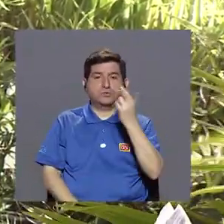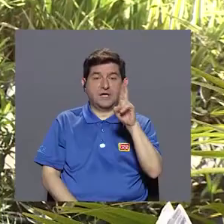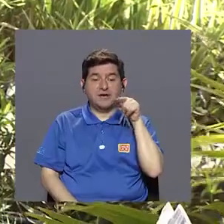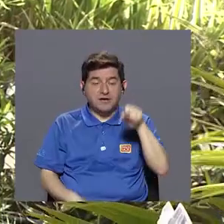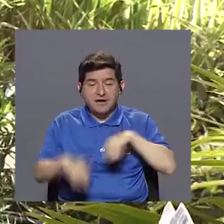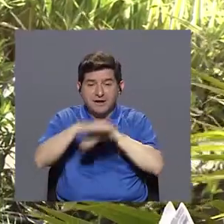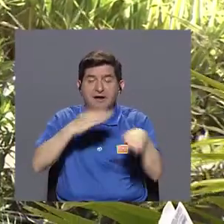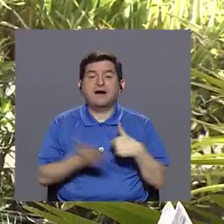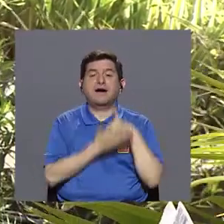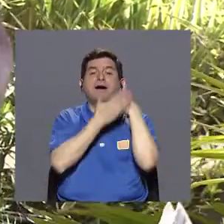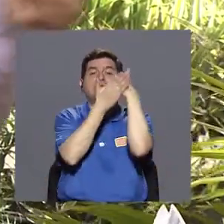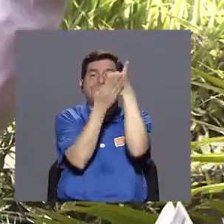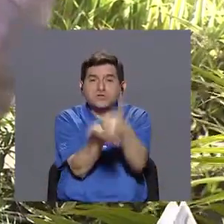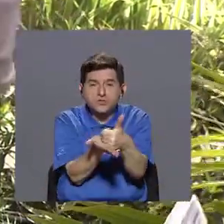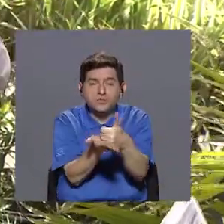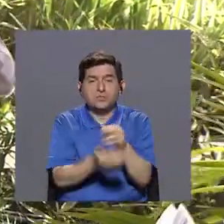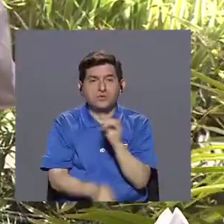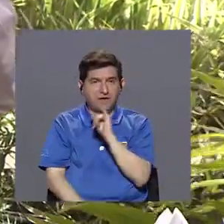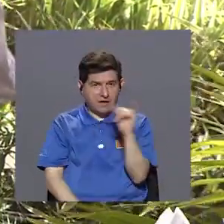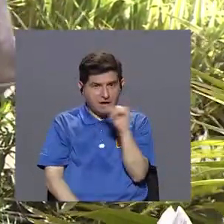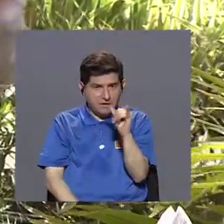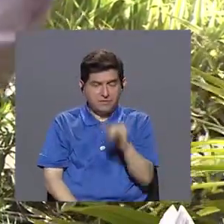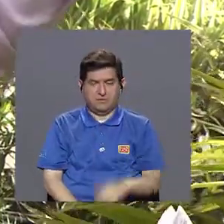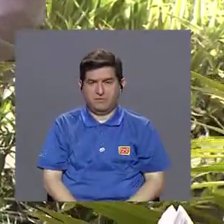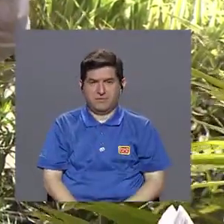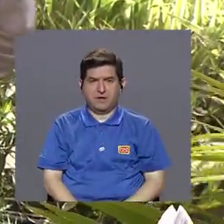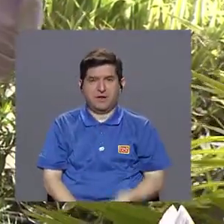que esas sedes ayudan a que también